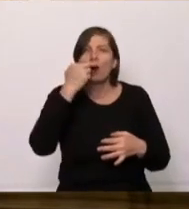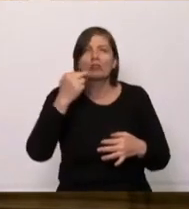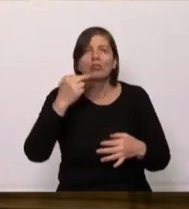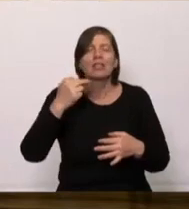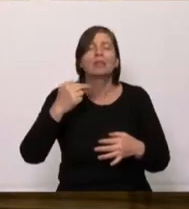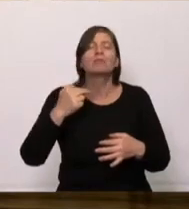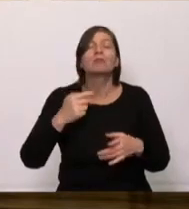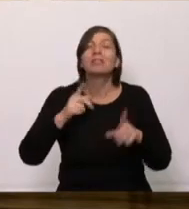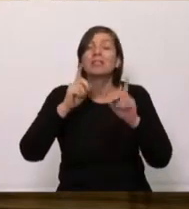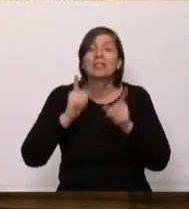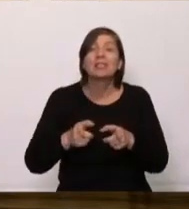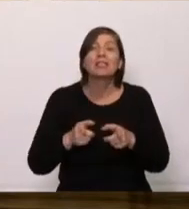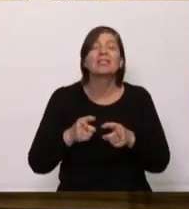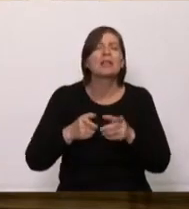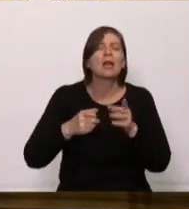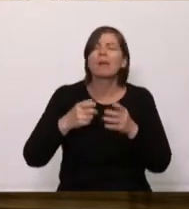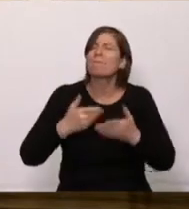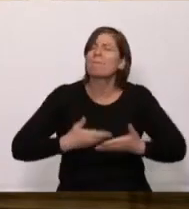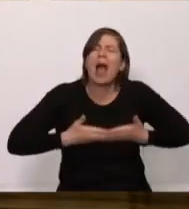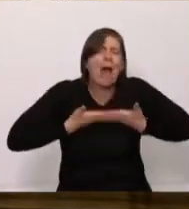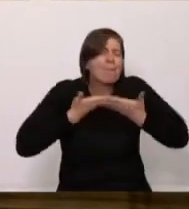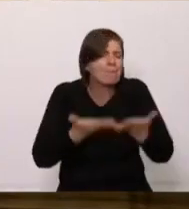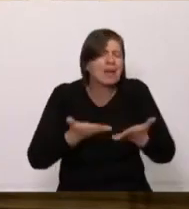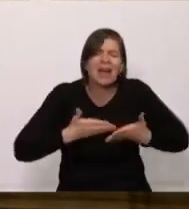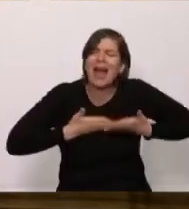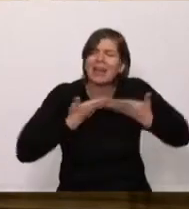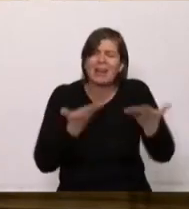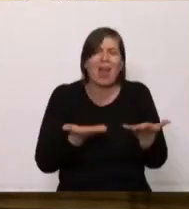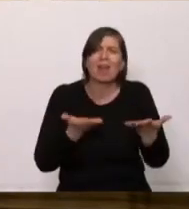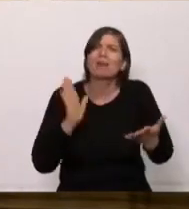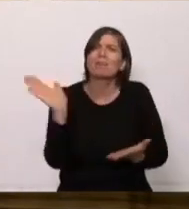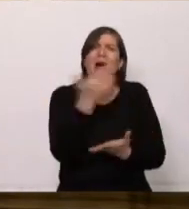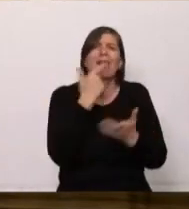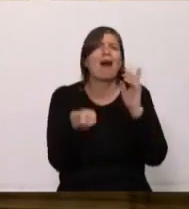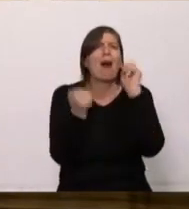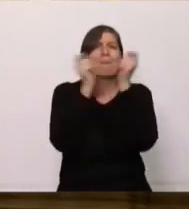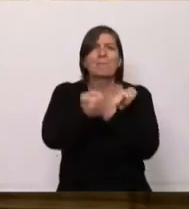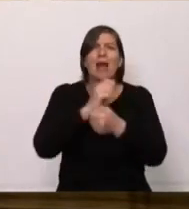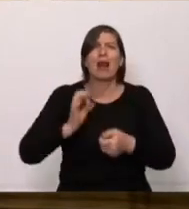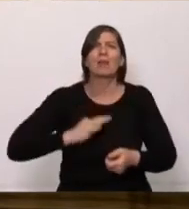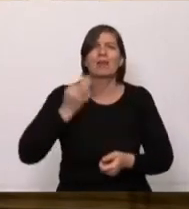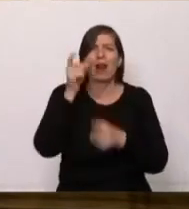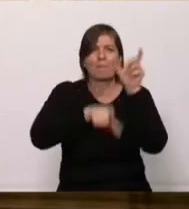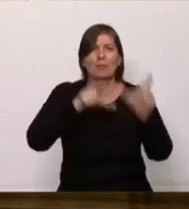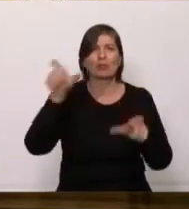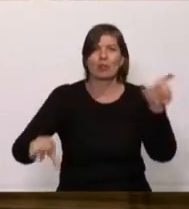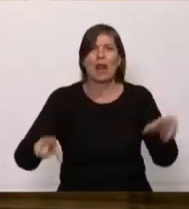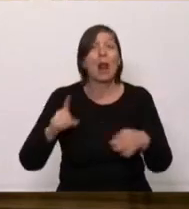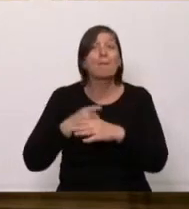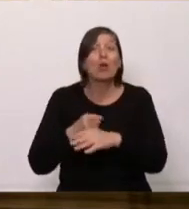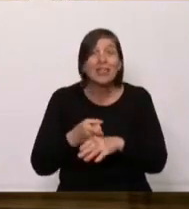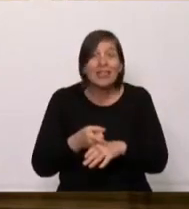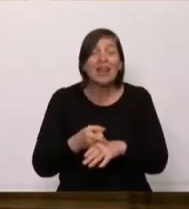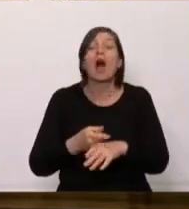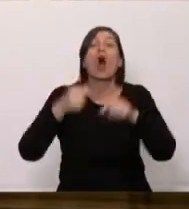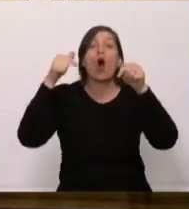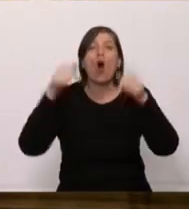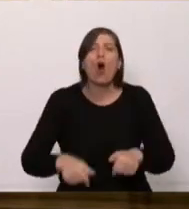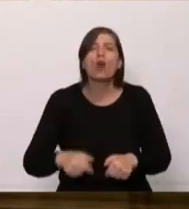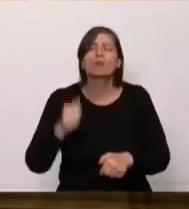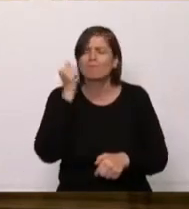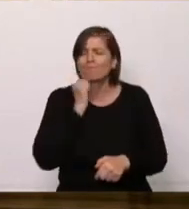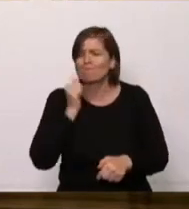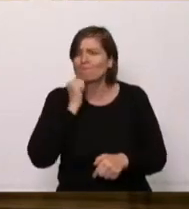caridad y sigue siendo un instrumento legítimo para transformar la vida de la gente. En lugar hoy de pensar